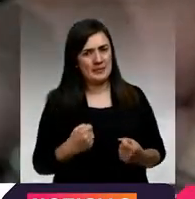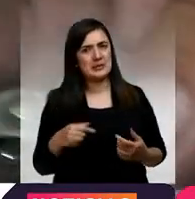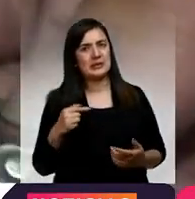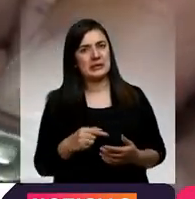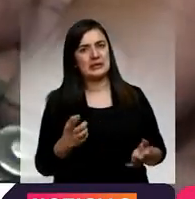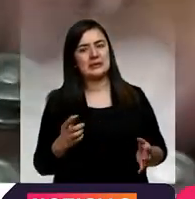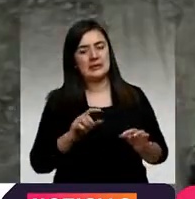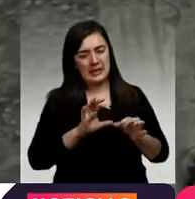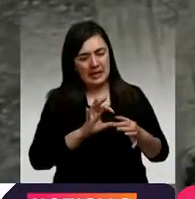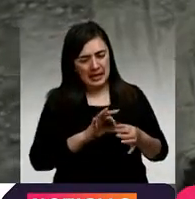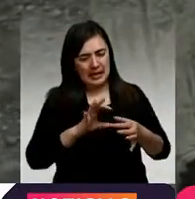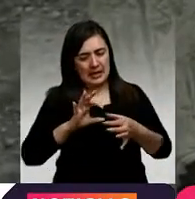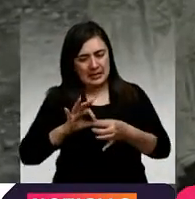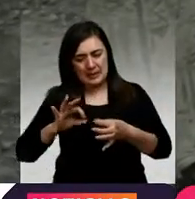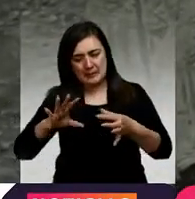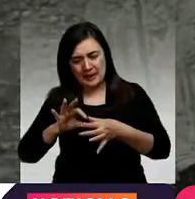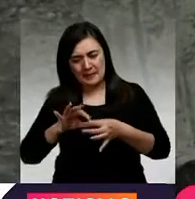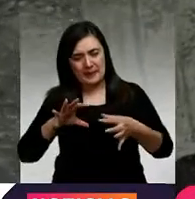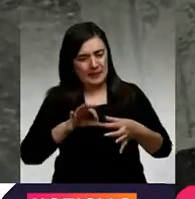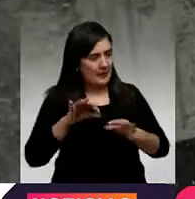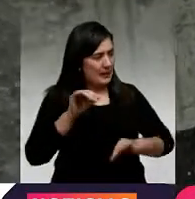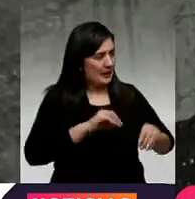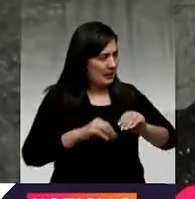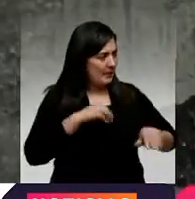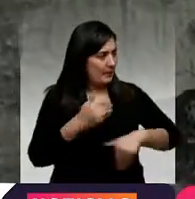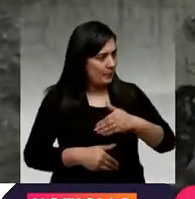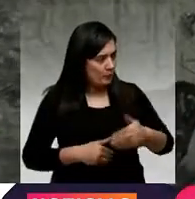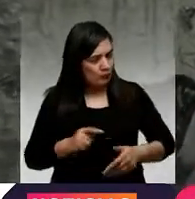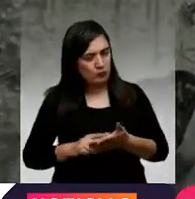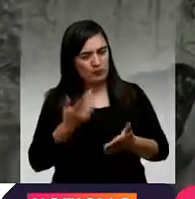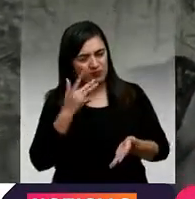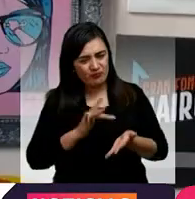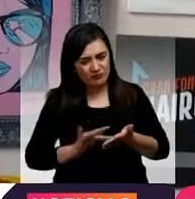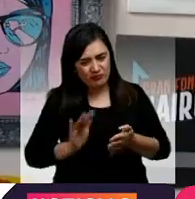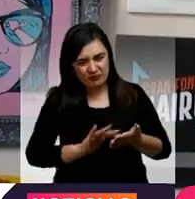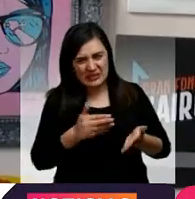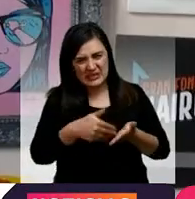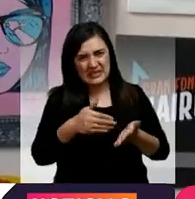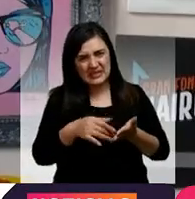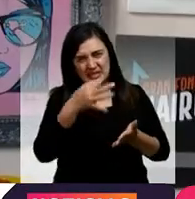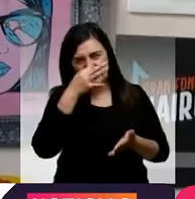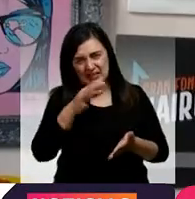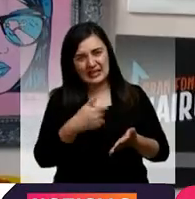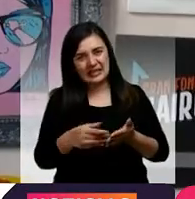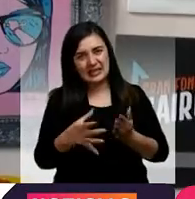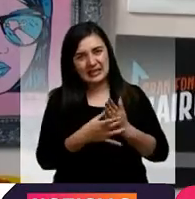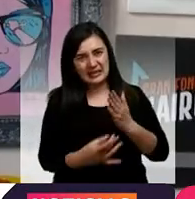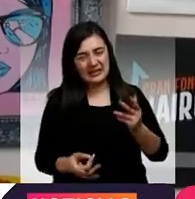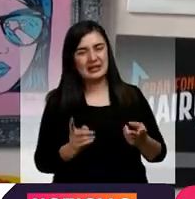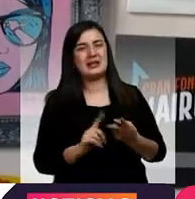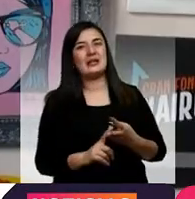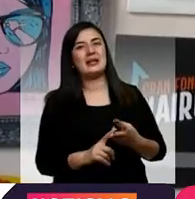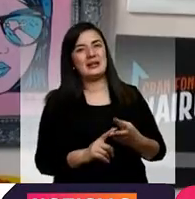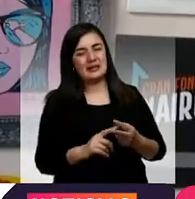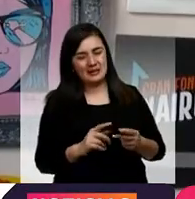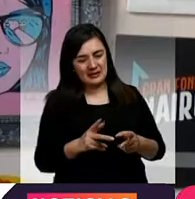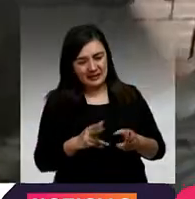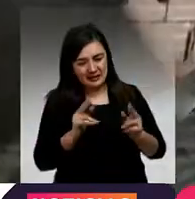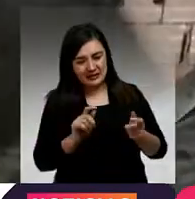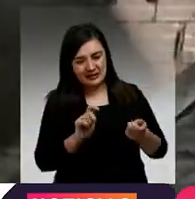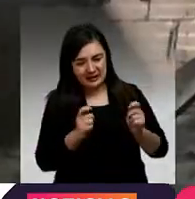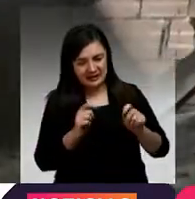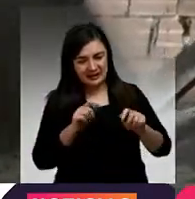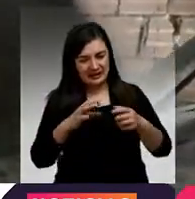eslabón por eslabón, hay que hacerle un procedimiento a las cadenas para desengrasarlas, se deben cortar, soldar,